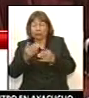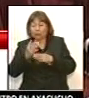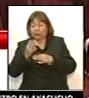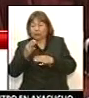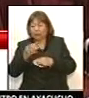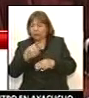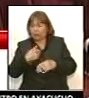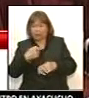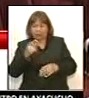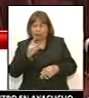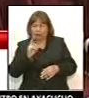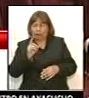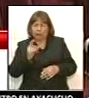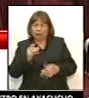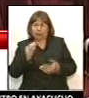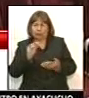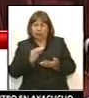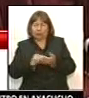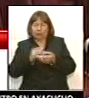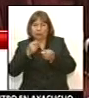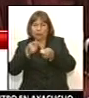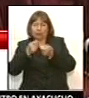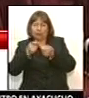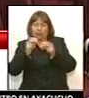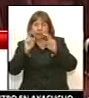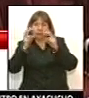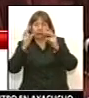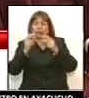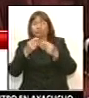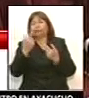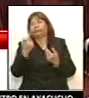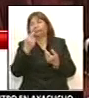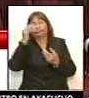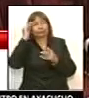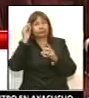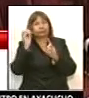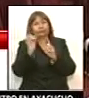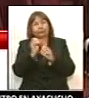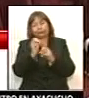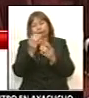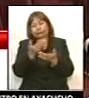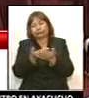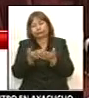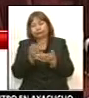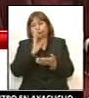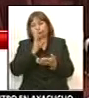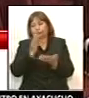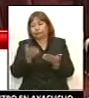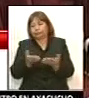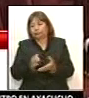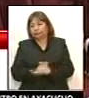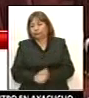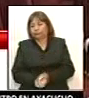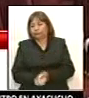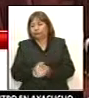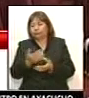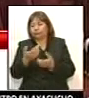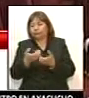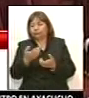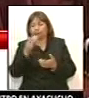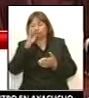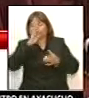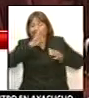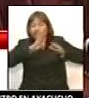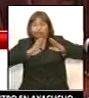voy a realmente ya insistir en el tema sobre los objetivos de esto, que se ha hablado bastante, pero yo quiero transmitirle una